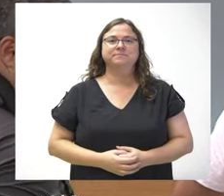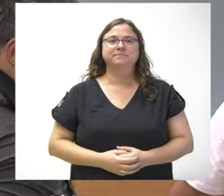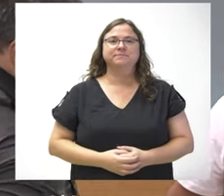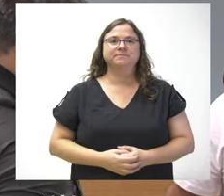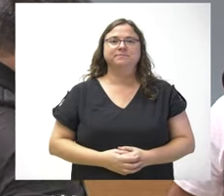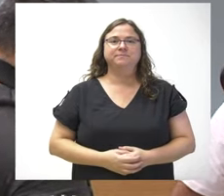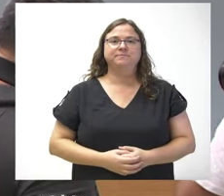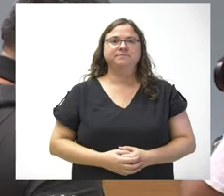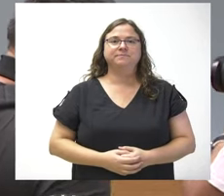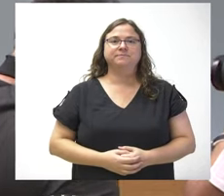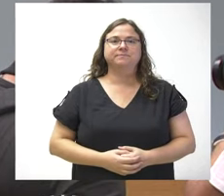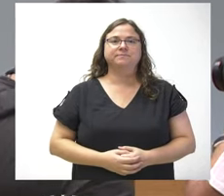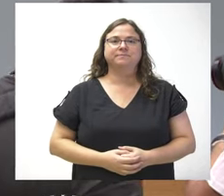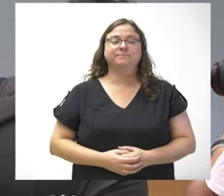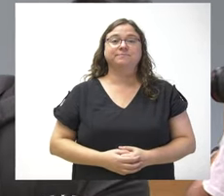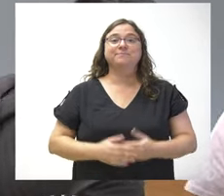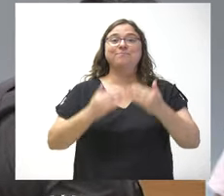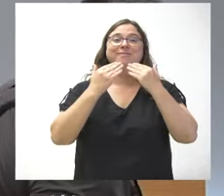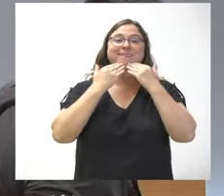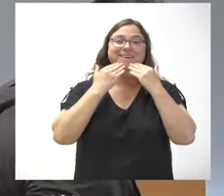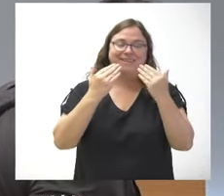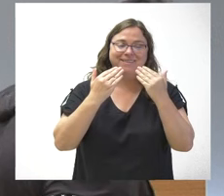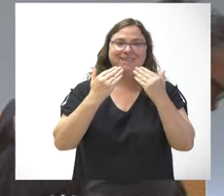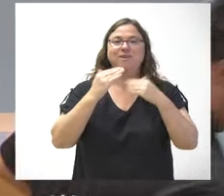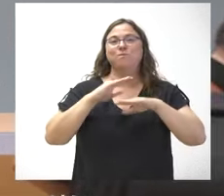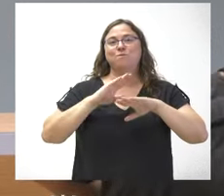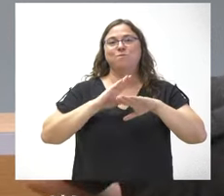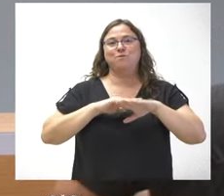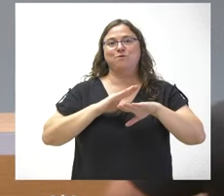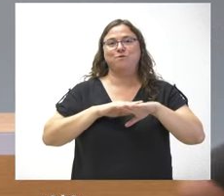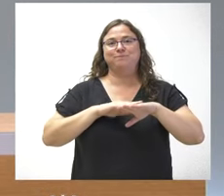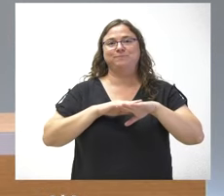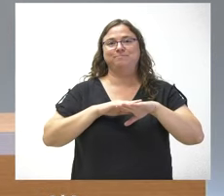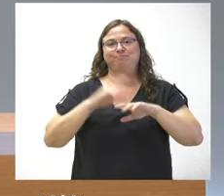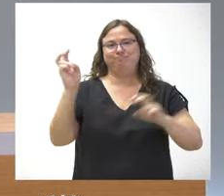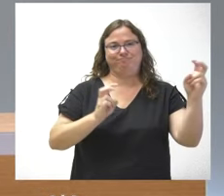siempre y muchas Gracias nuevamente por su